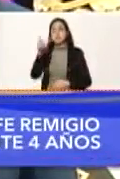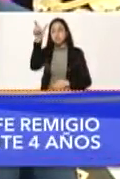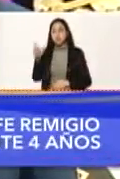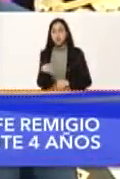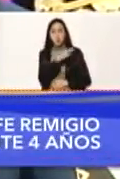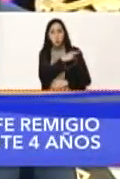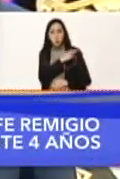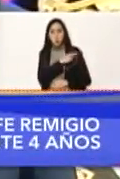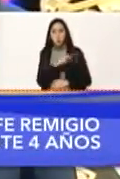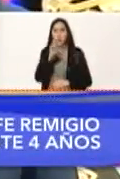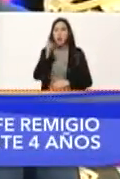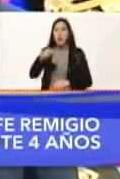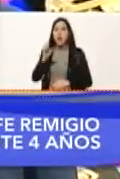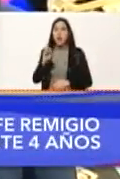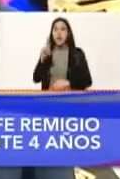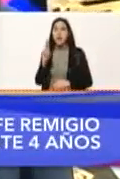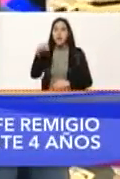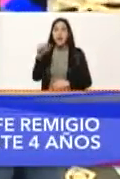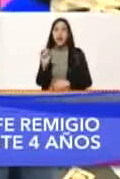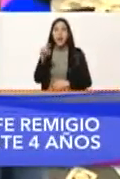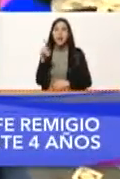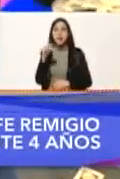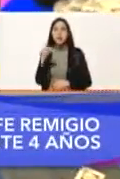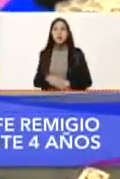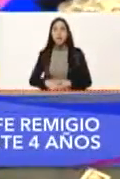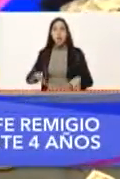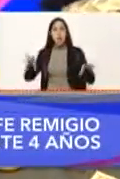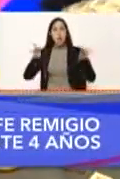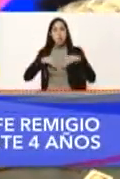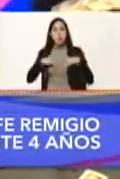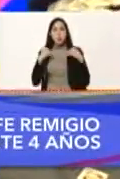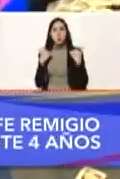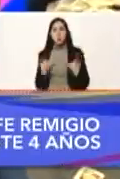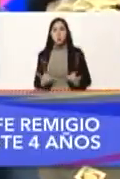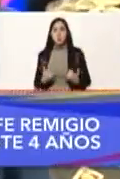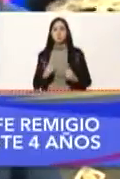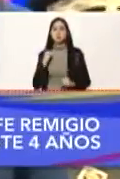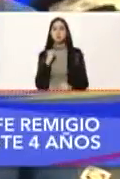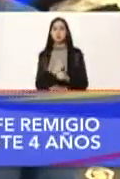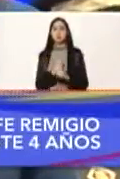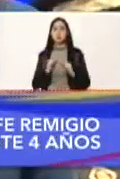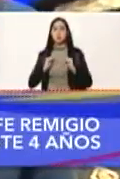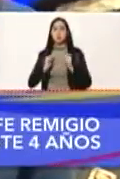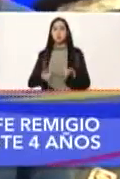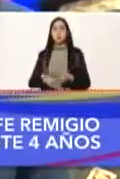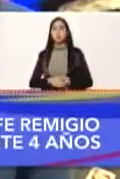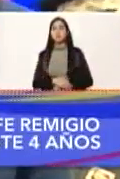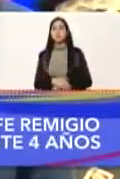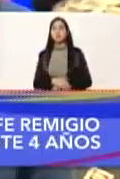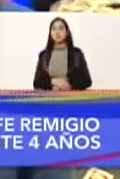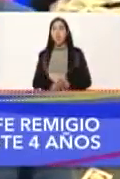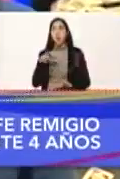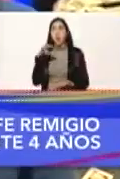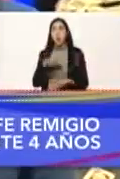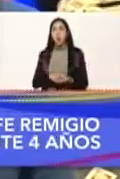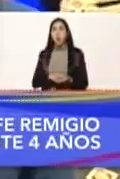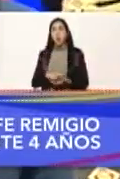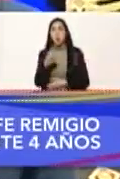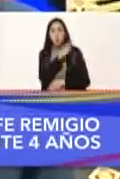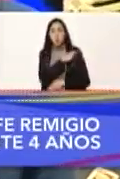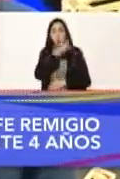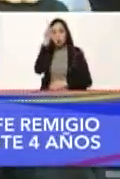jefe Hernández Lares, quien asume desde ya. Y como jefe del Estado Mayor de